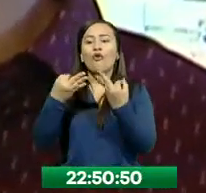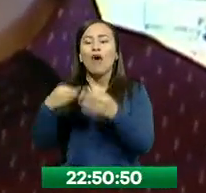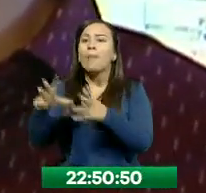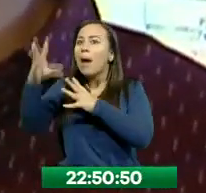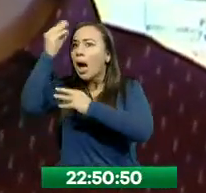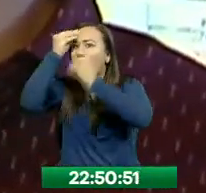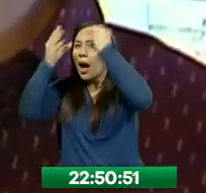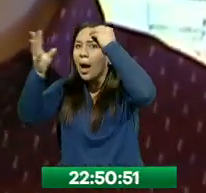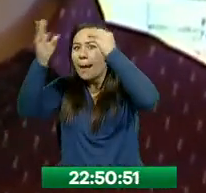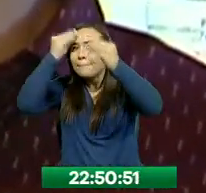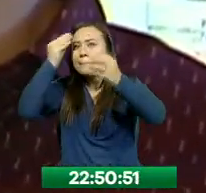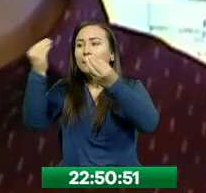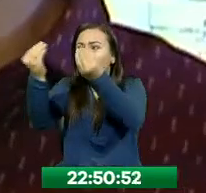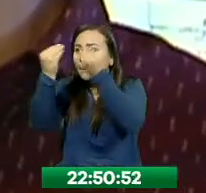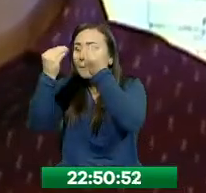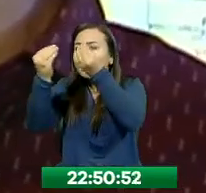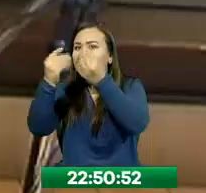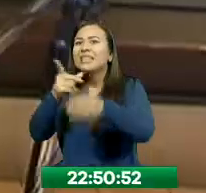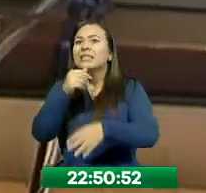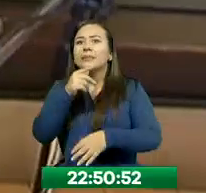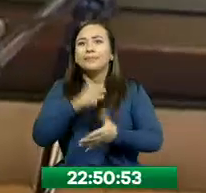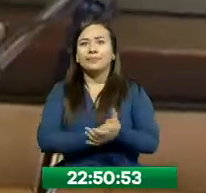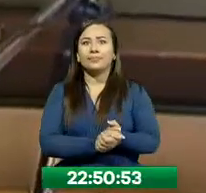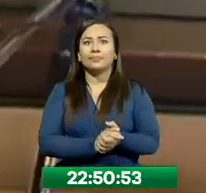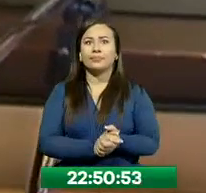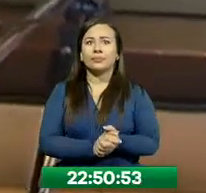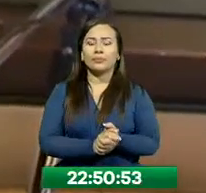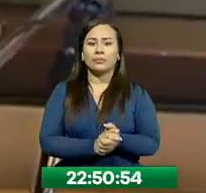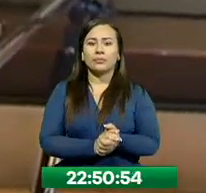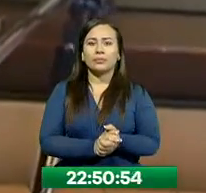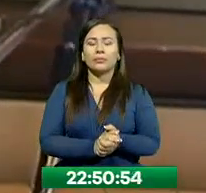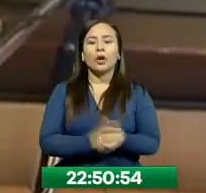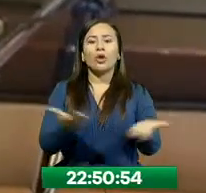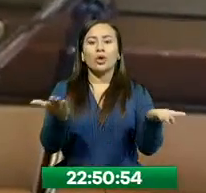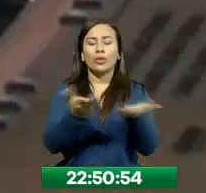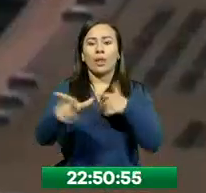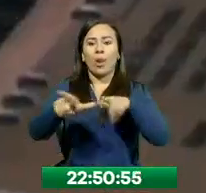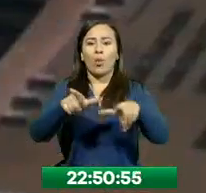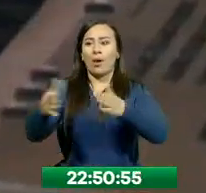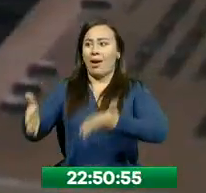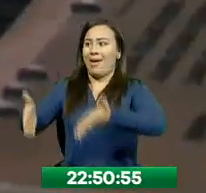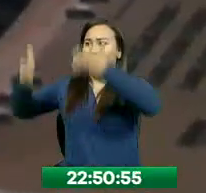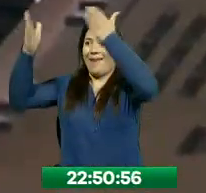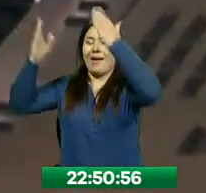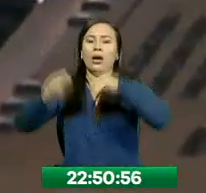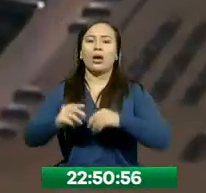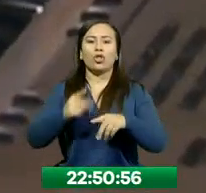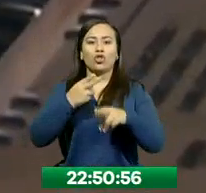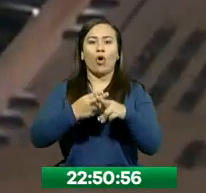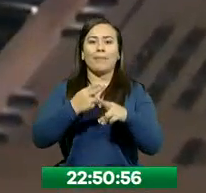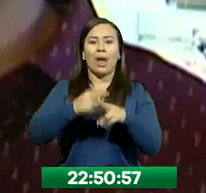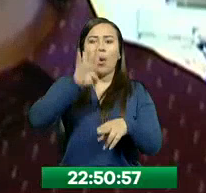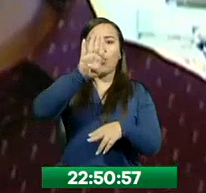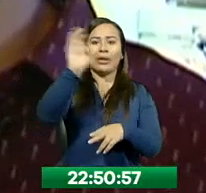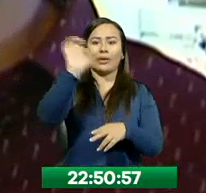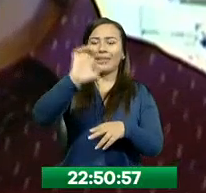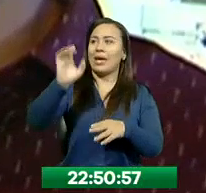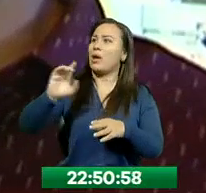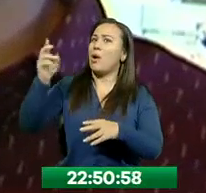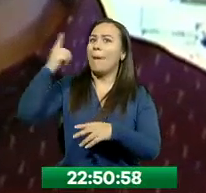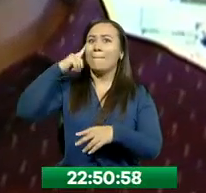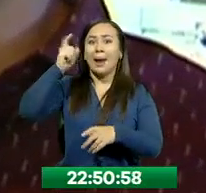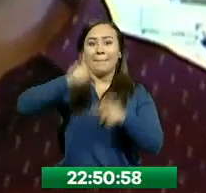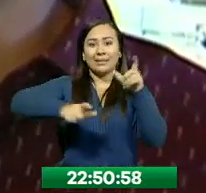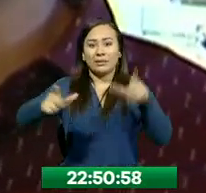formación que siempre nos dan, lo que nos inculcan en el Centro 4 de Enero, justamente es eso, que somos personas que, si